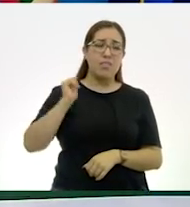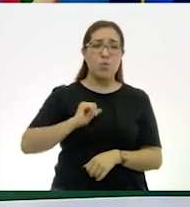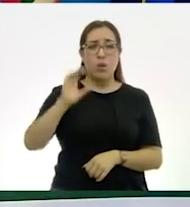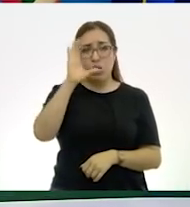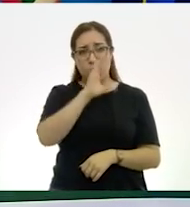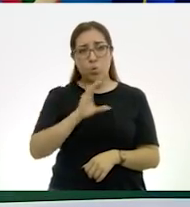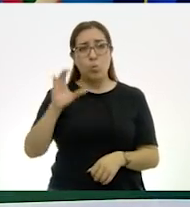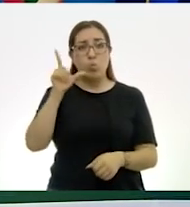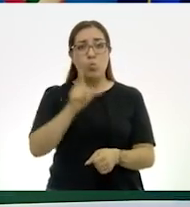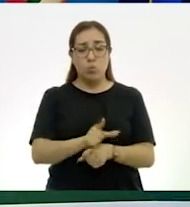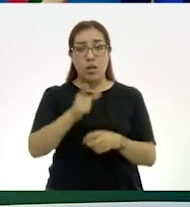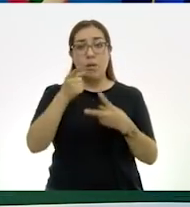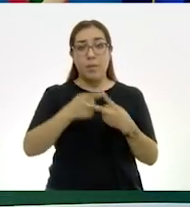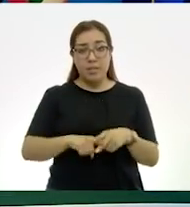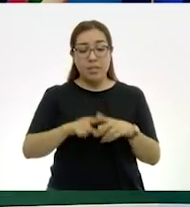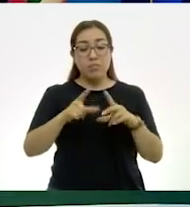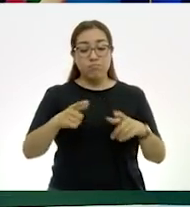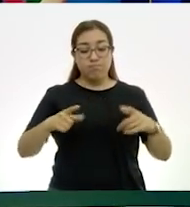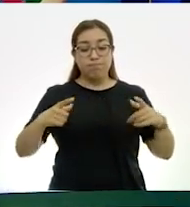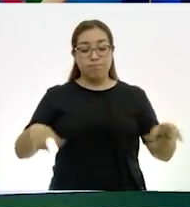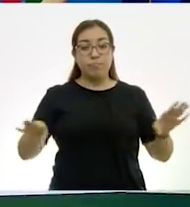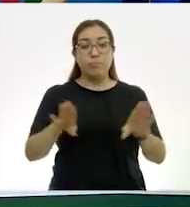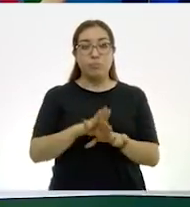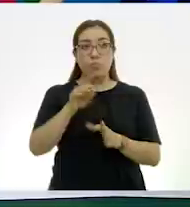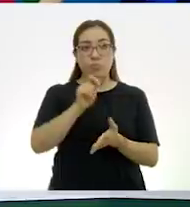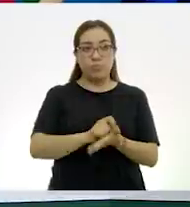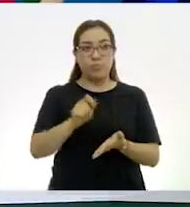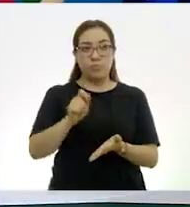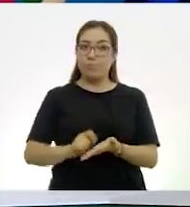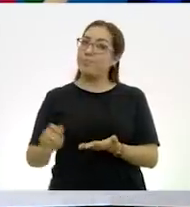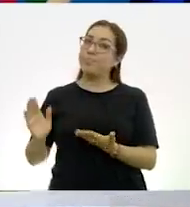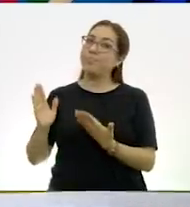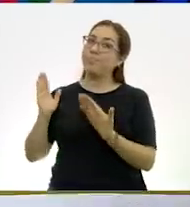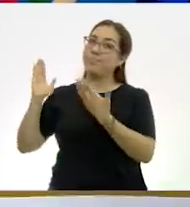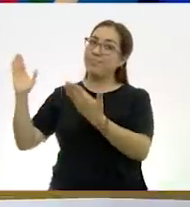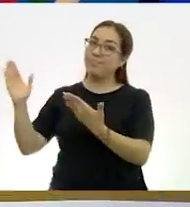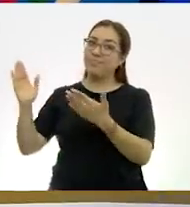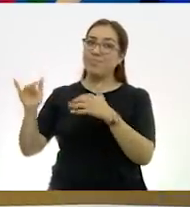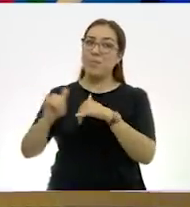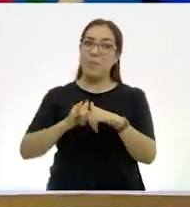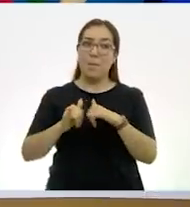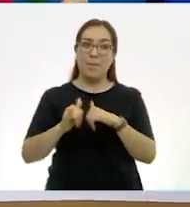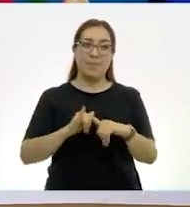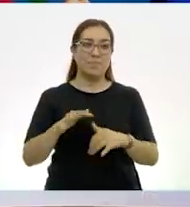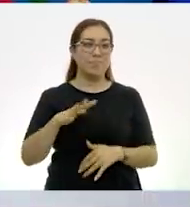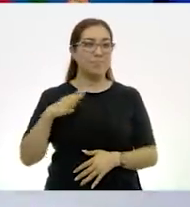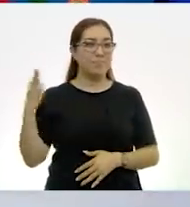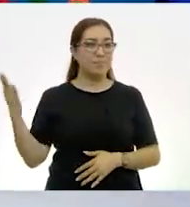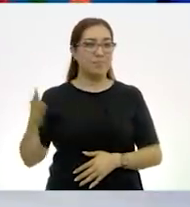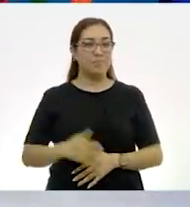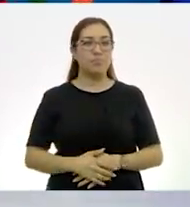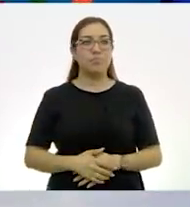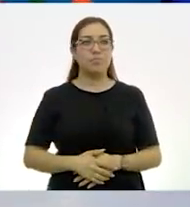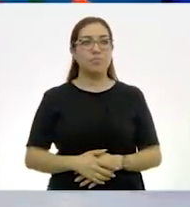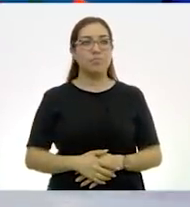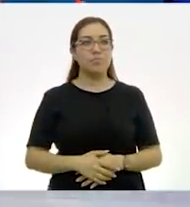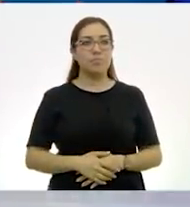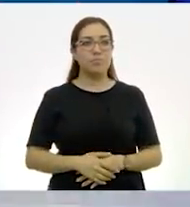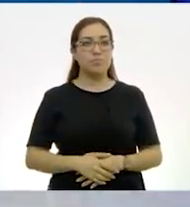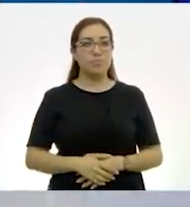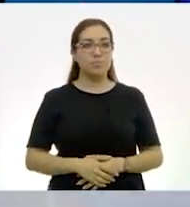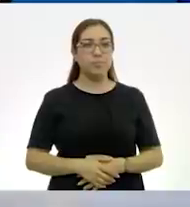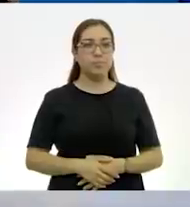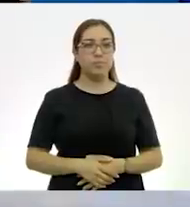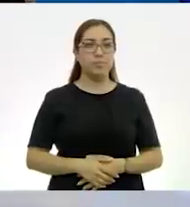origen a la escritura. A ver, Muy bien. nosotros ya tenemos preparado nuestro mapa aquí en el fondo. Ok. Una de las